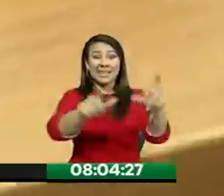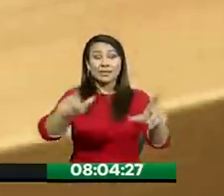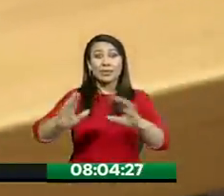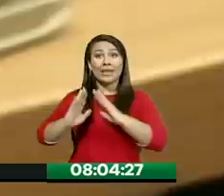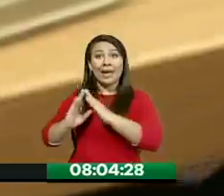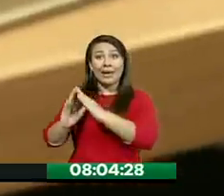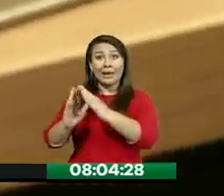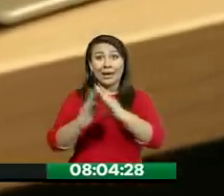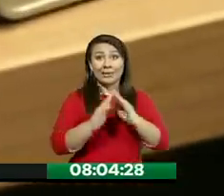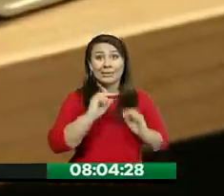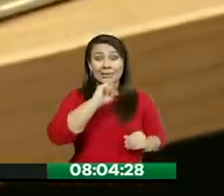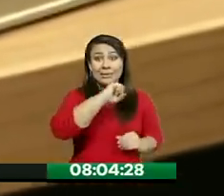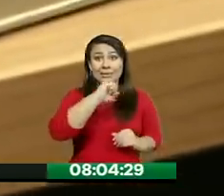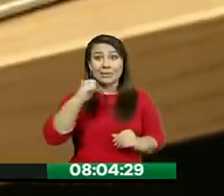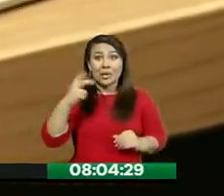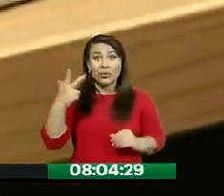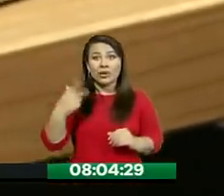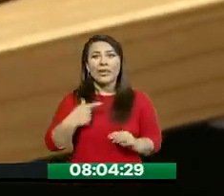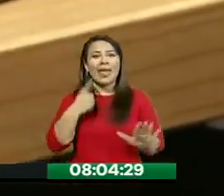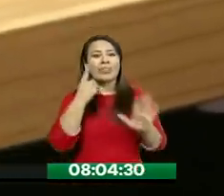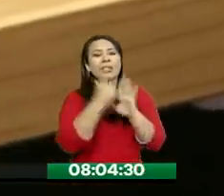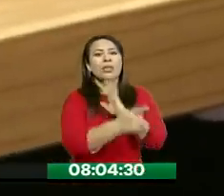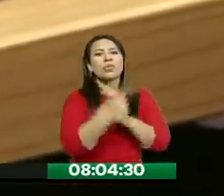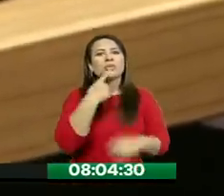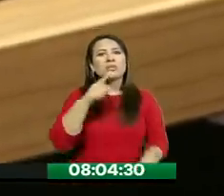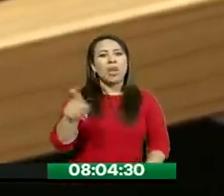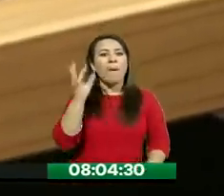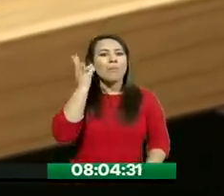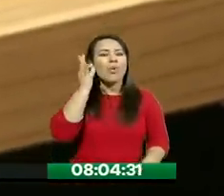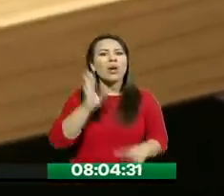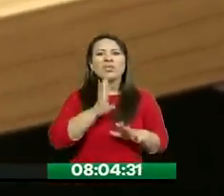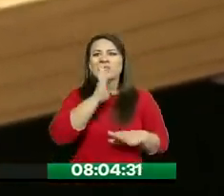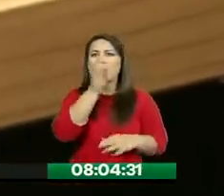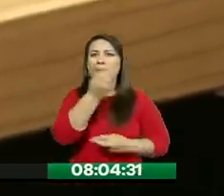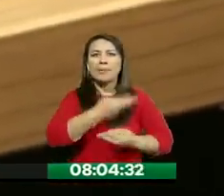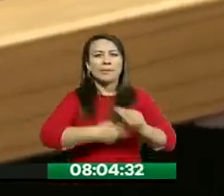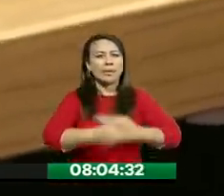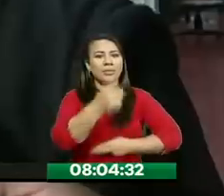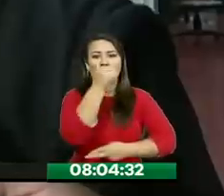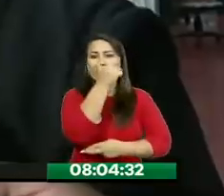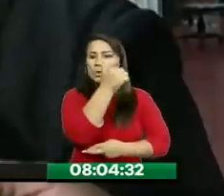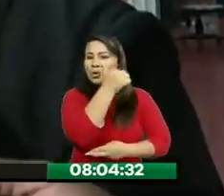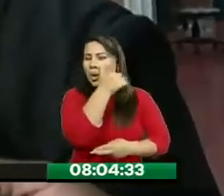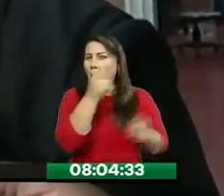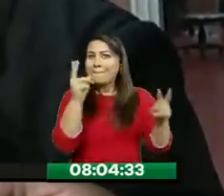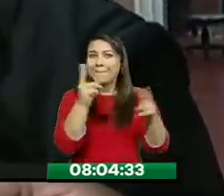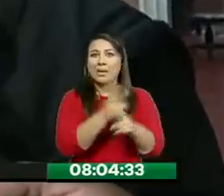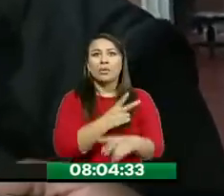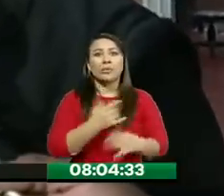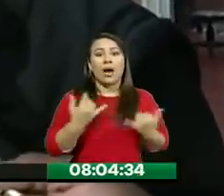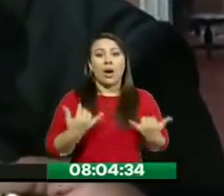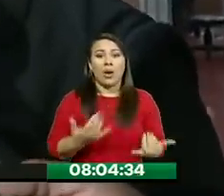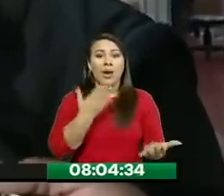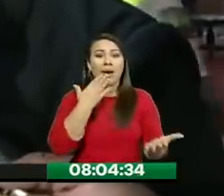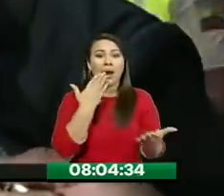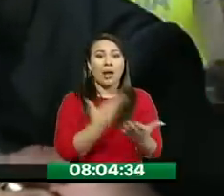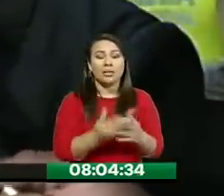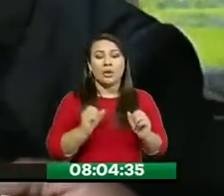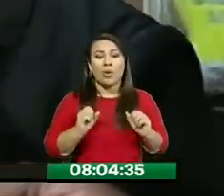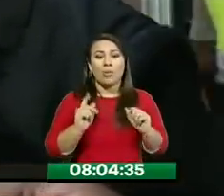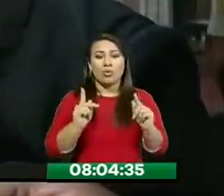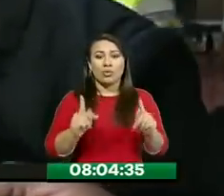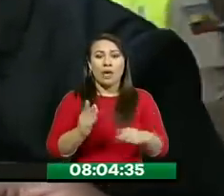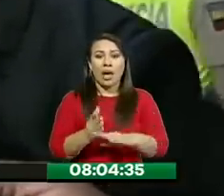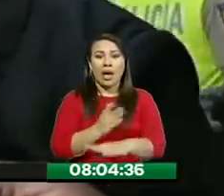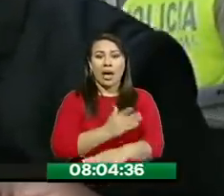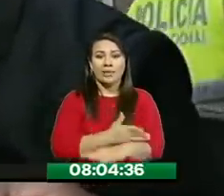de que estas personas se estarían dedicando a la... al tráfico de esas sustancias, por lo que gracias a la oportuna denuncia de la ciudadanía se pudo capturar